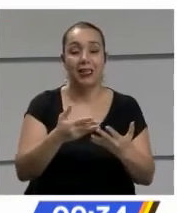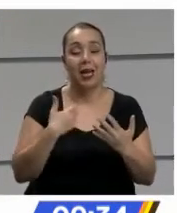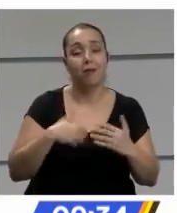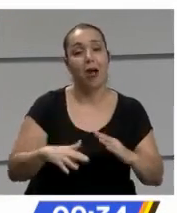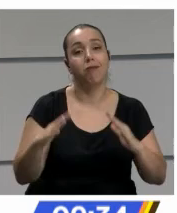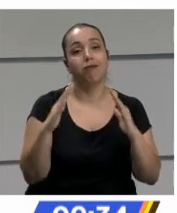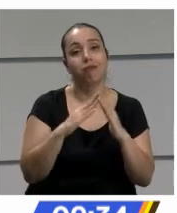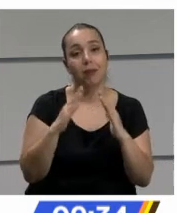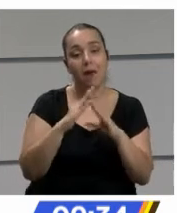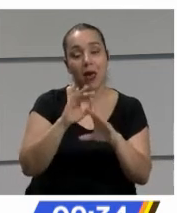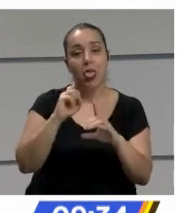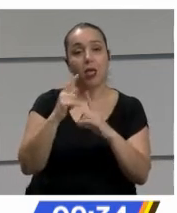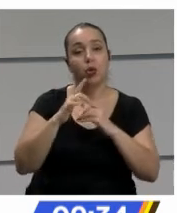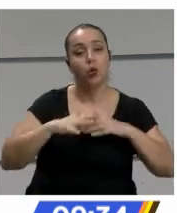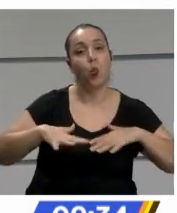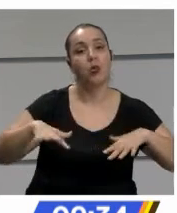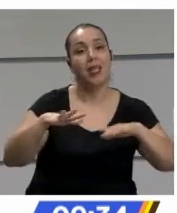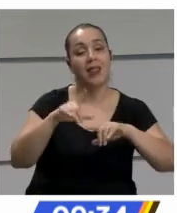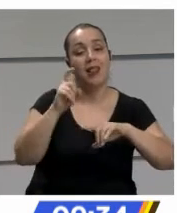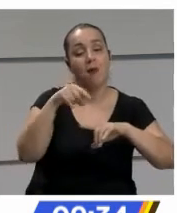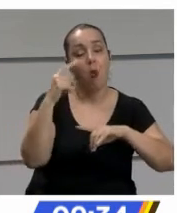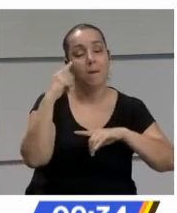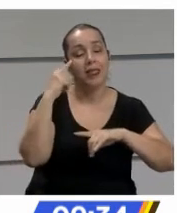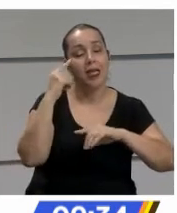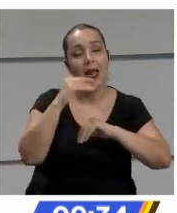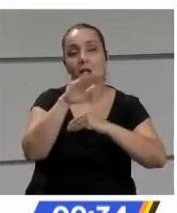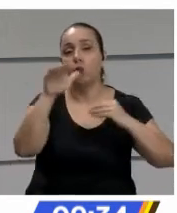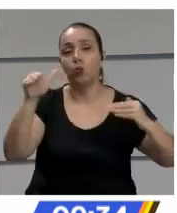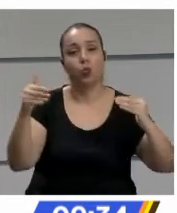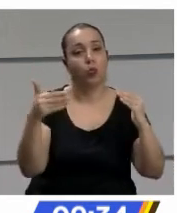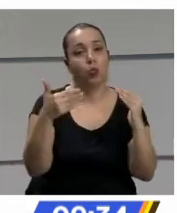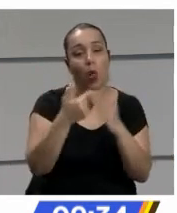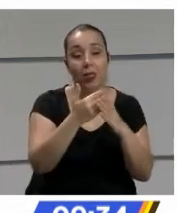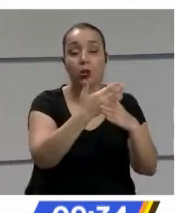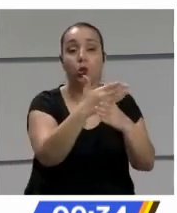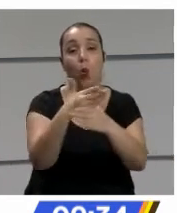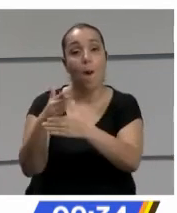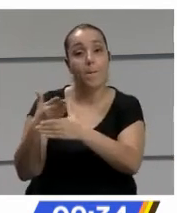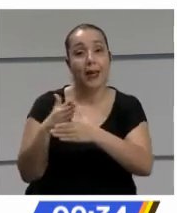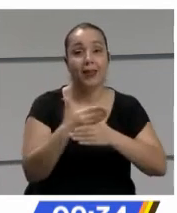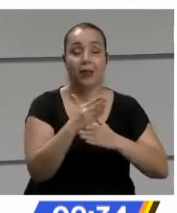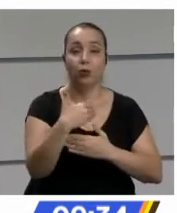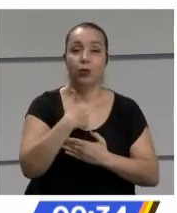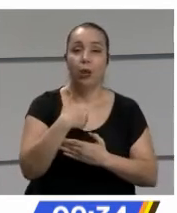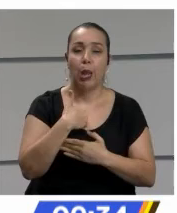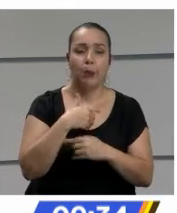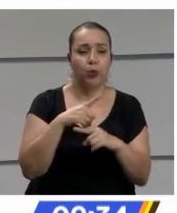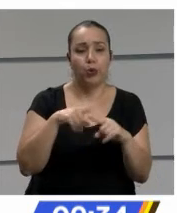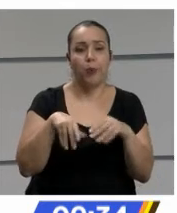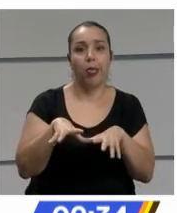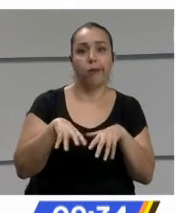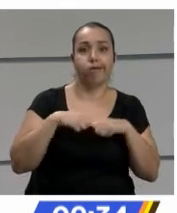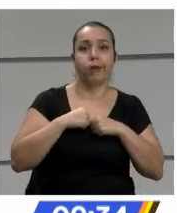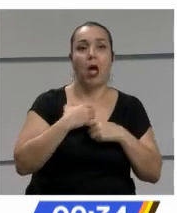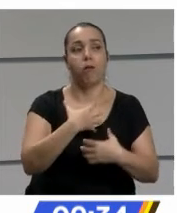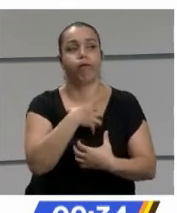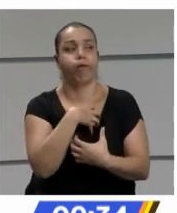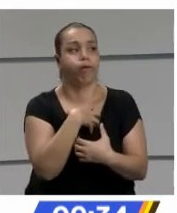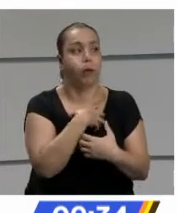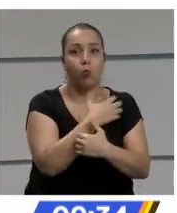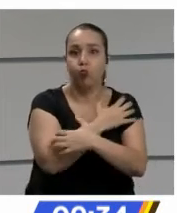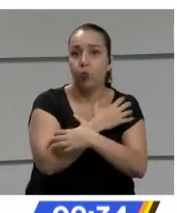nos tenemos que pensar en todos. Uh-huh. En todos, compartir lo que tenemos. Yo no puedo apropiarme todo solo para mí, sino